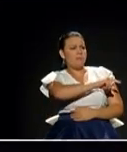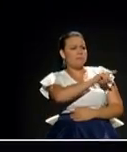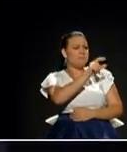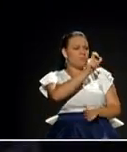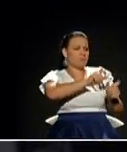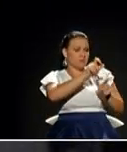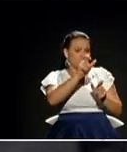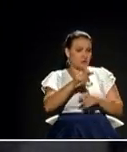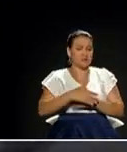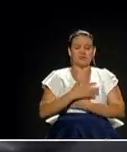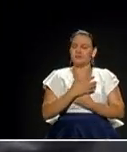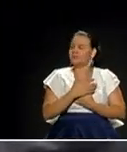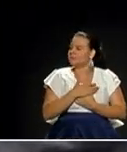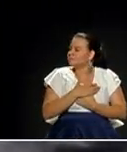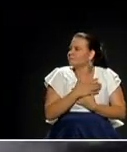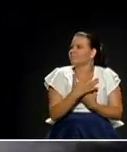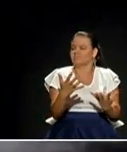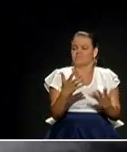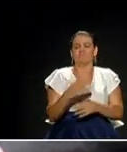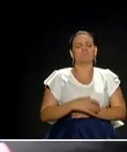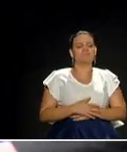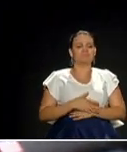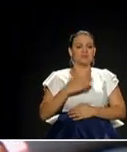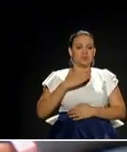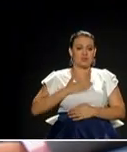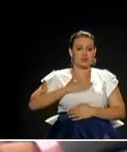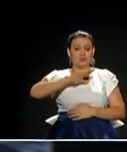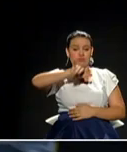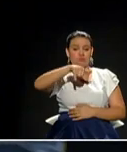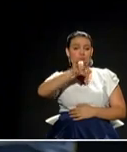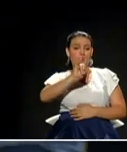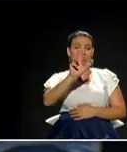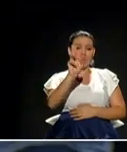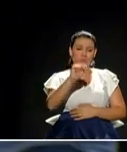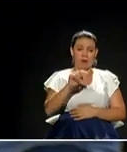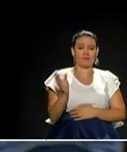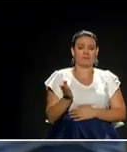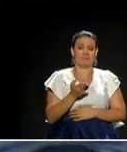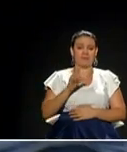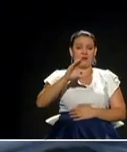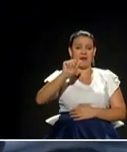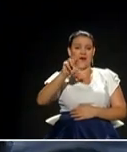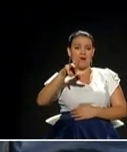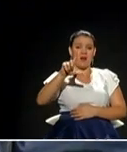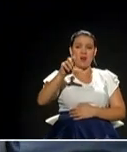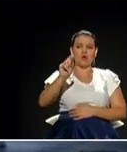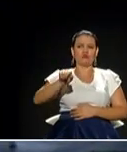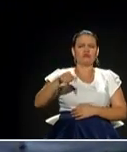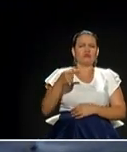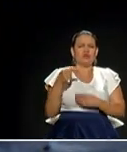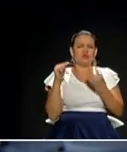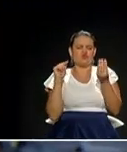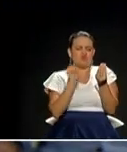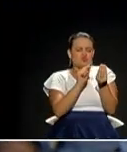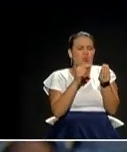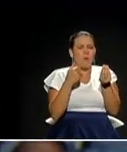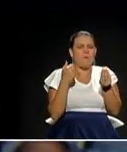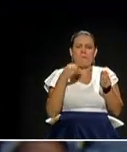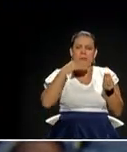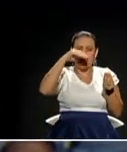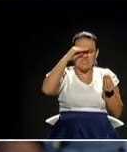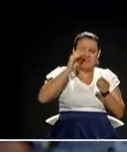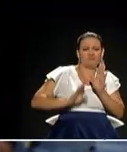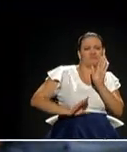un saludo muy especial soy juan carlos vélez candidato del movimiento medellín avanza un movimiento independiente fui